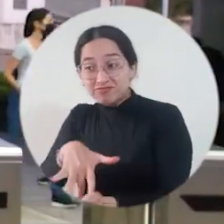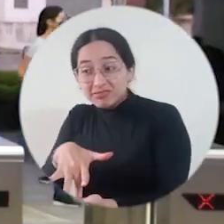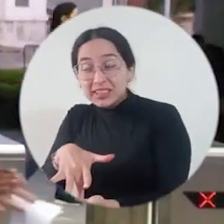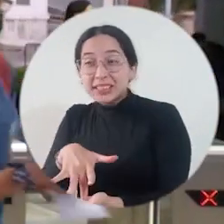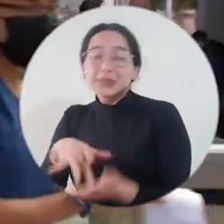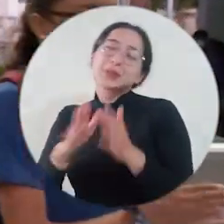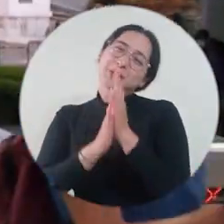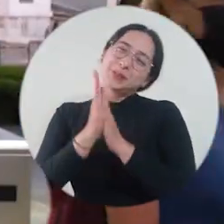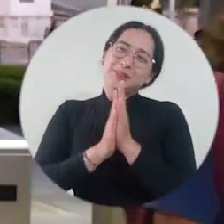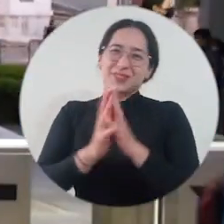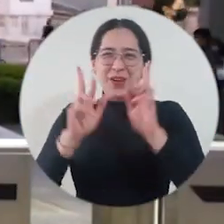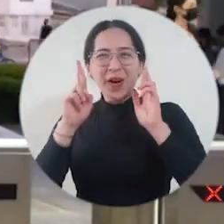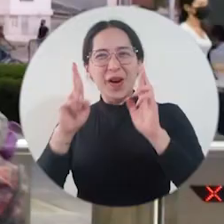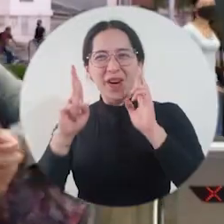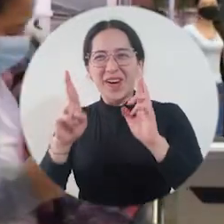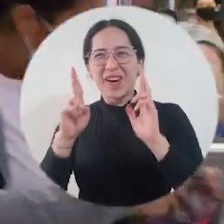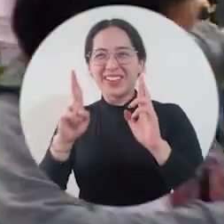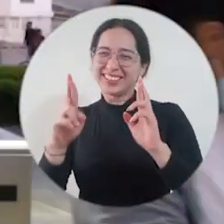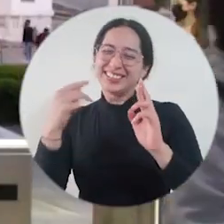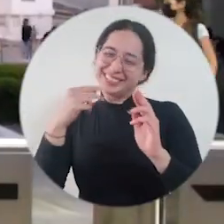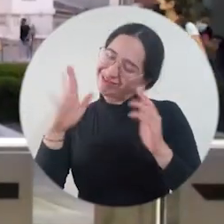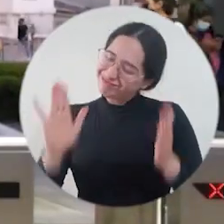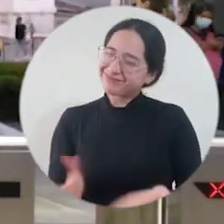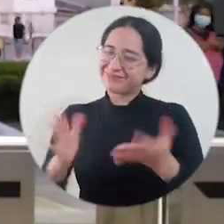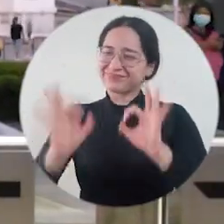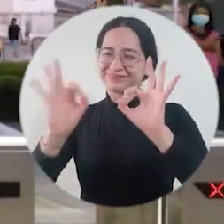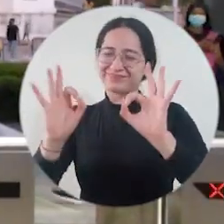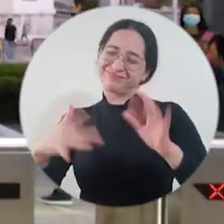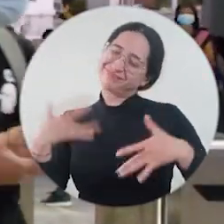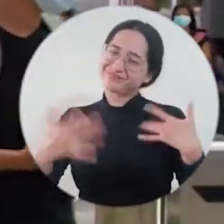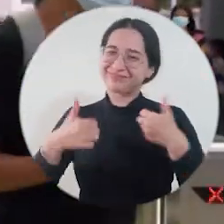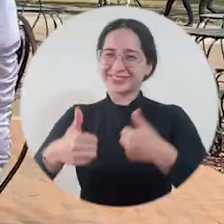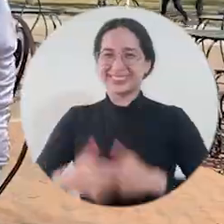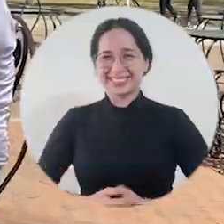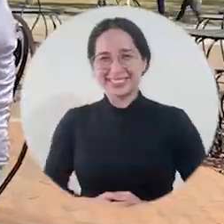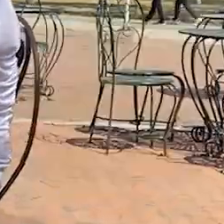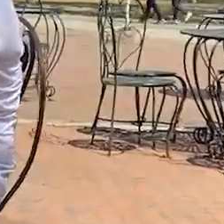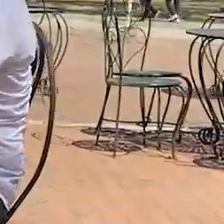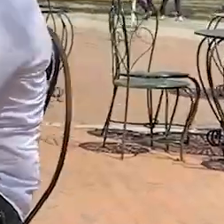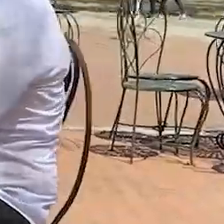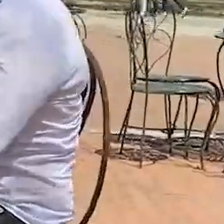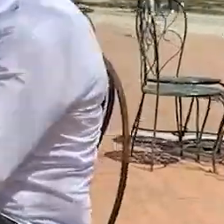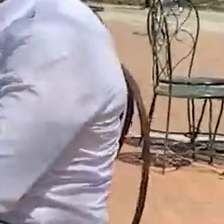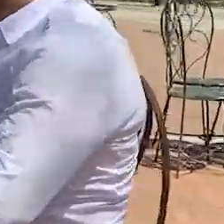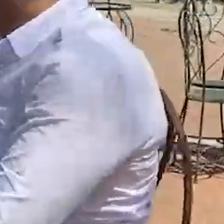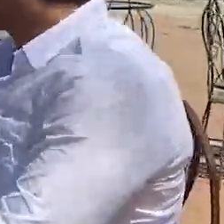primer semestre presencial, entonces esperemos que todo se dé de la mejor manera.